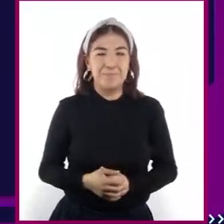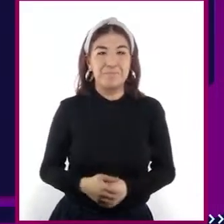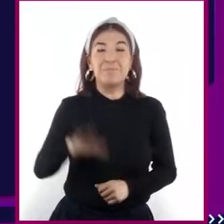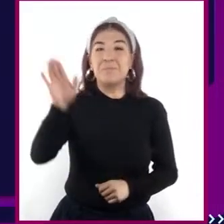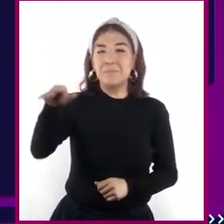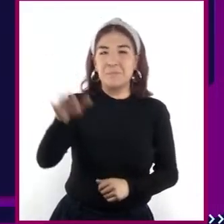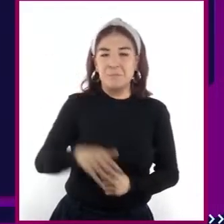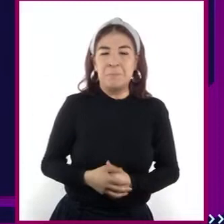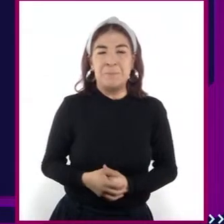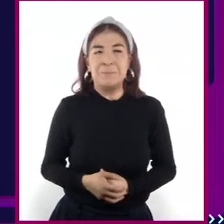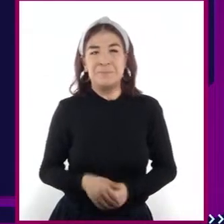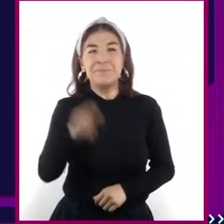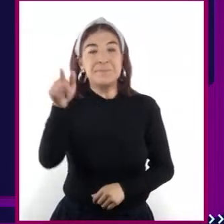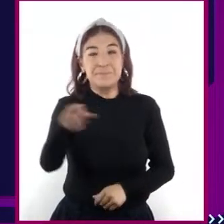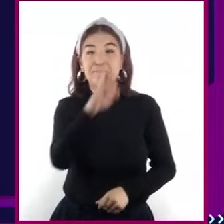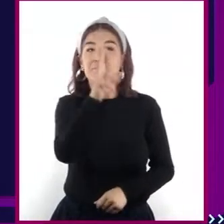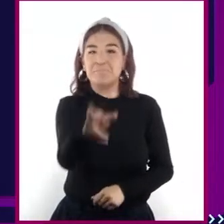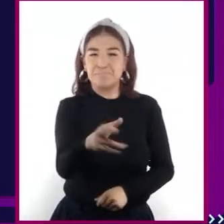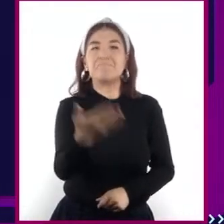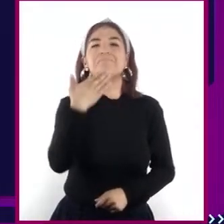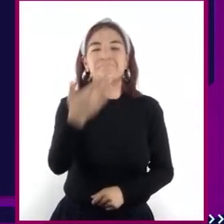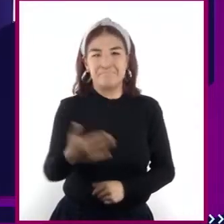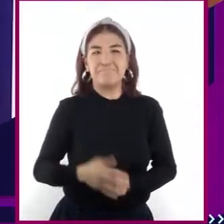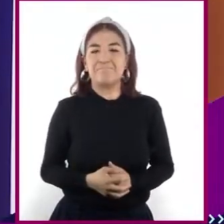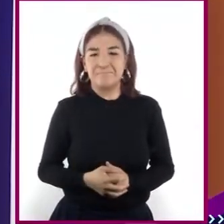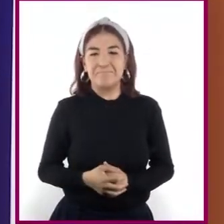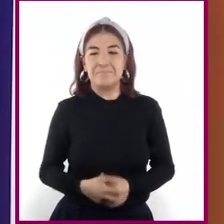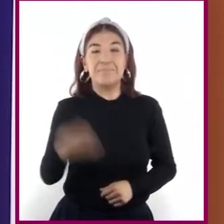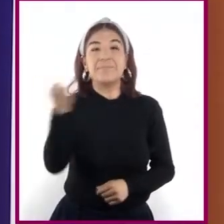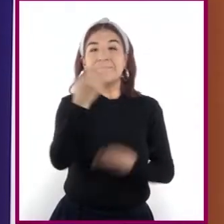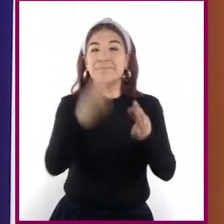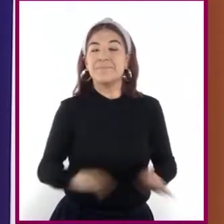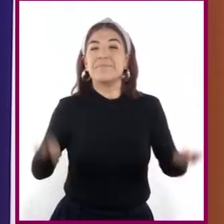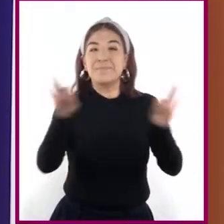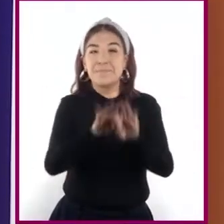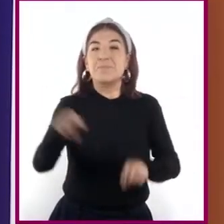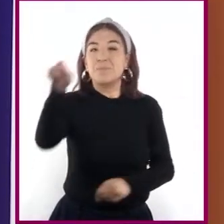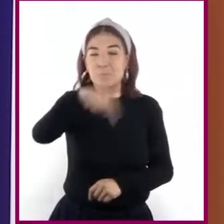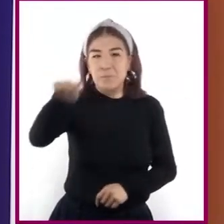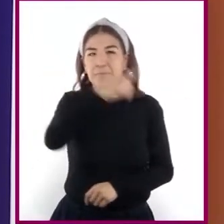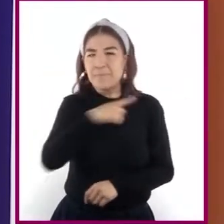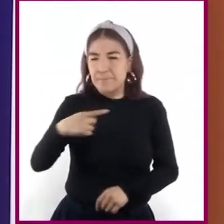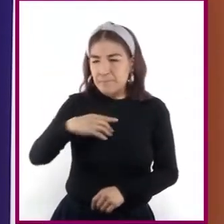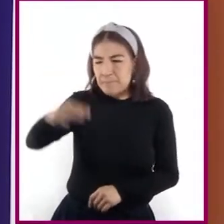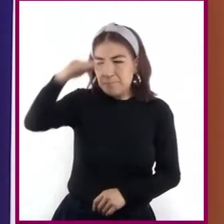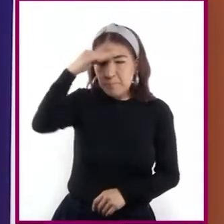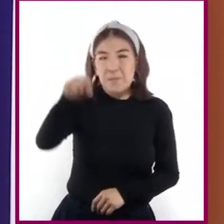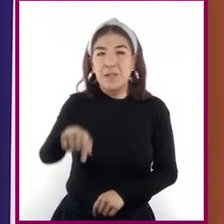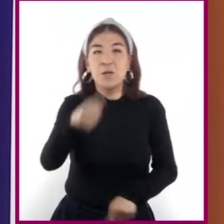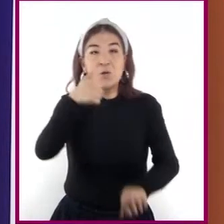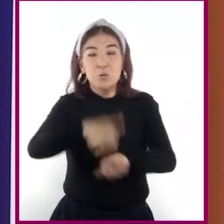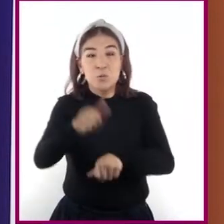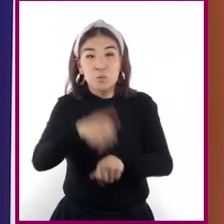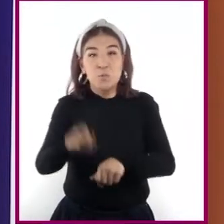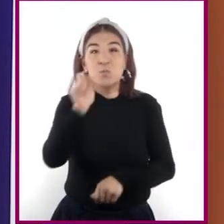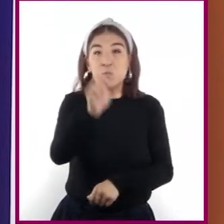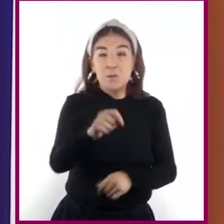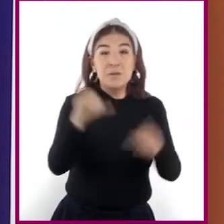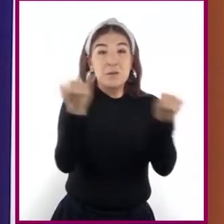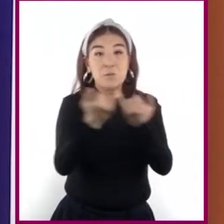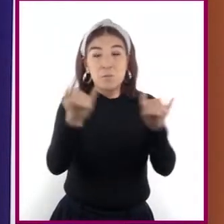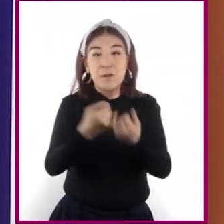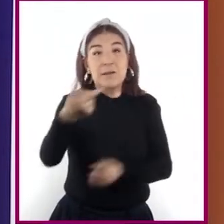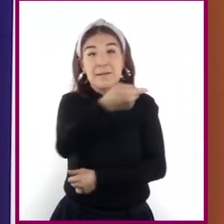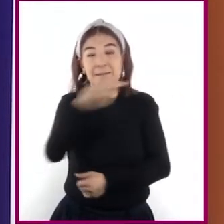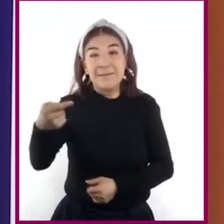Daniel, tu solución ha sido la adecuada. Es importante que en casa reflexionemos que no todas las fracciones deben convertirse